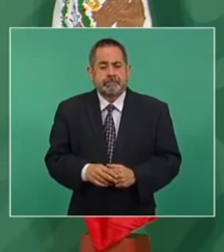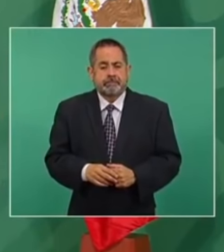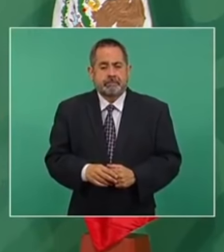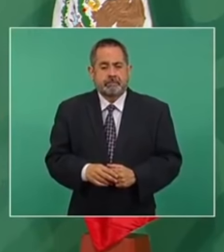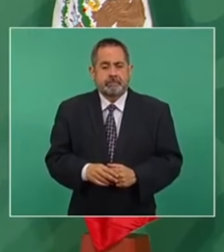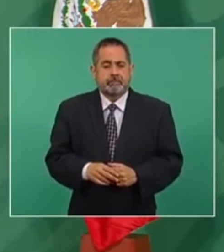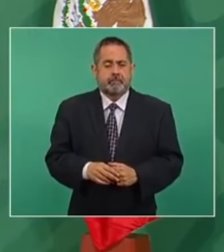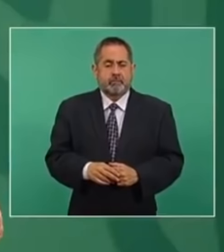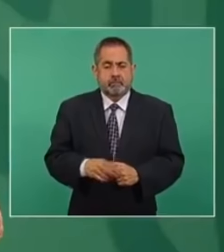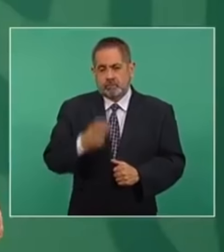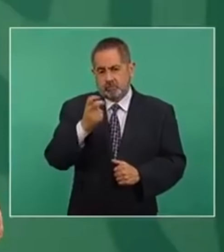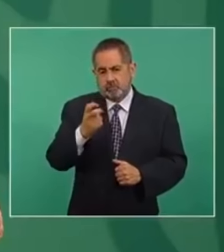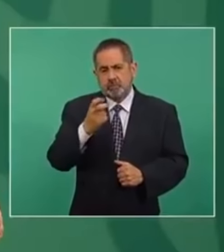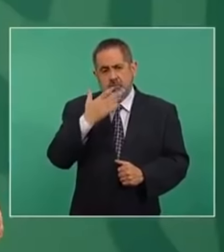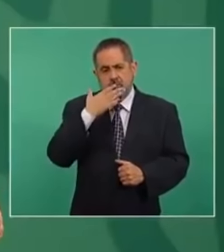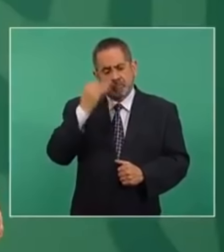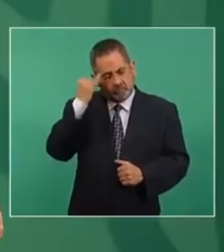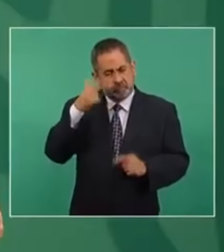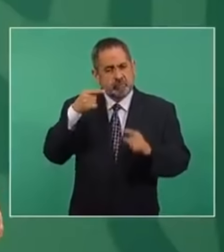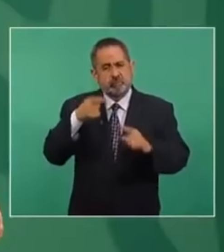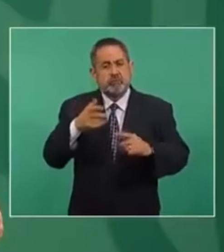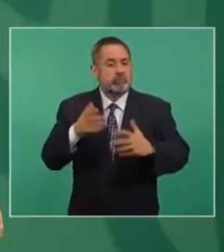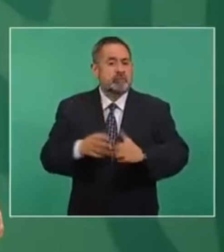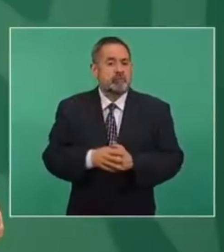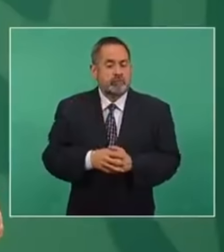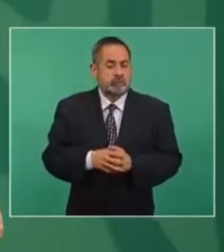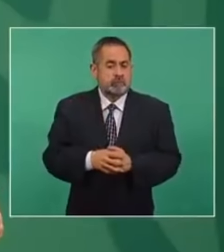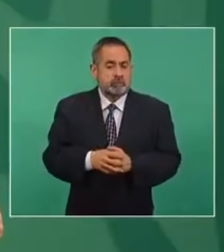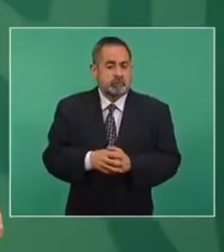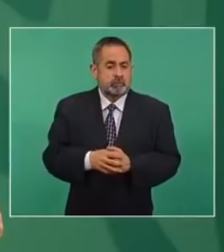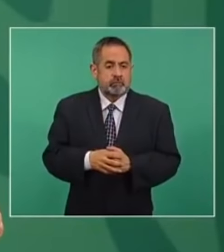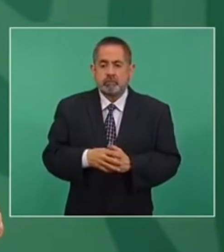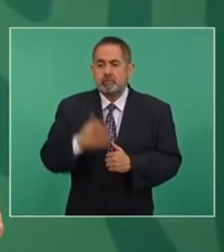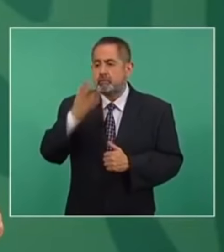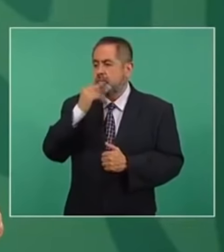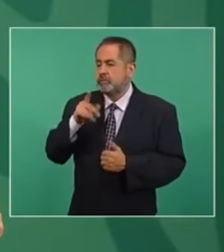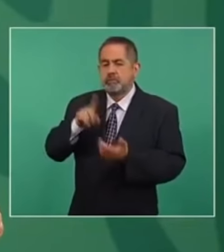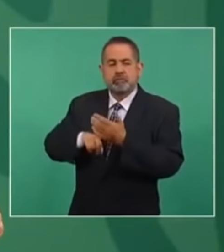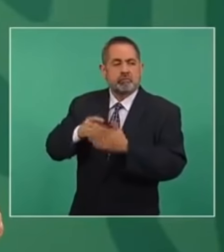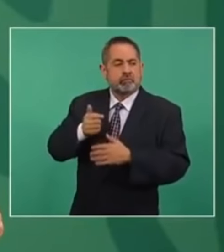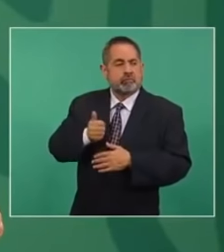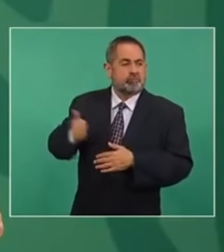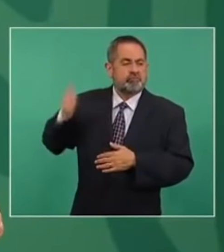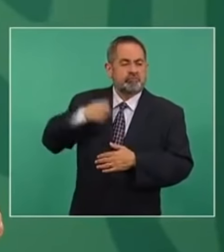Ese es un buen método. Entonces, no hay dedazo,